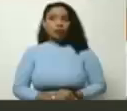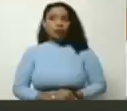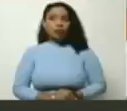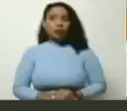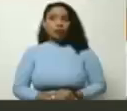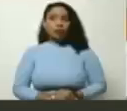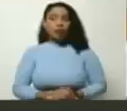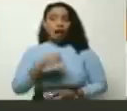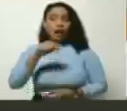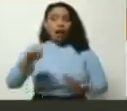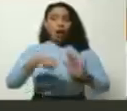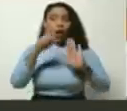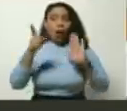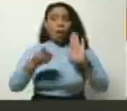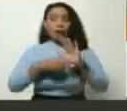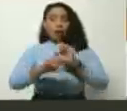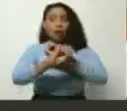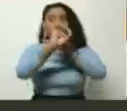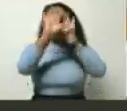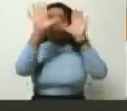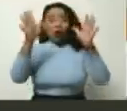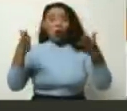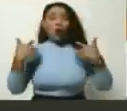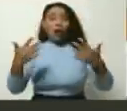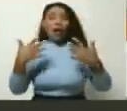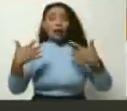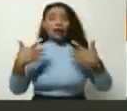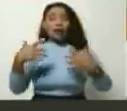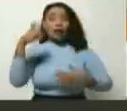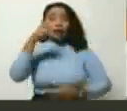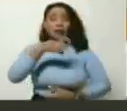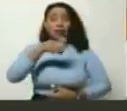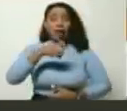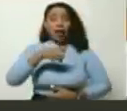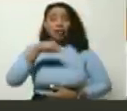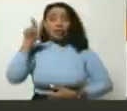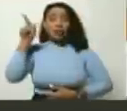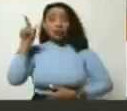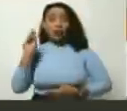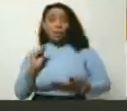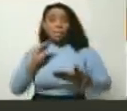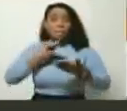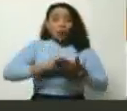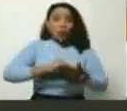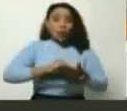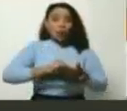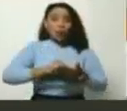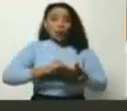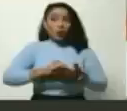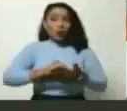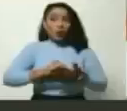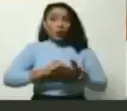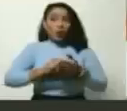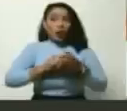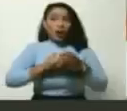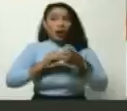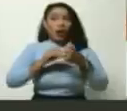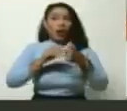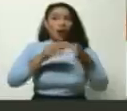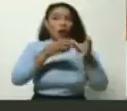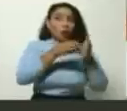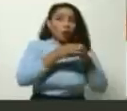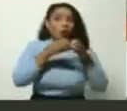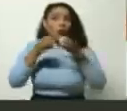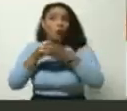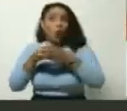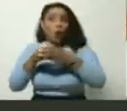Estando plenamente convencidas de la urgencia y necesidad de dichas implementaciones, las partes han acordado hacer